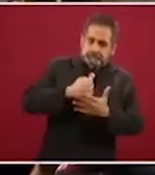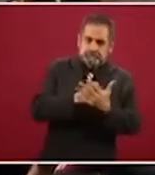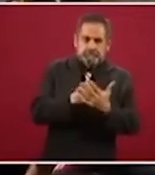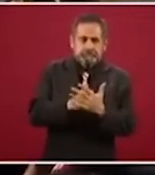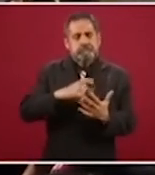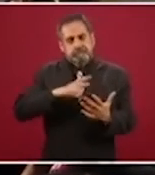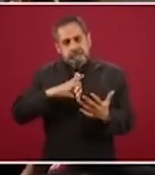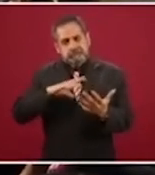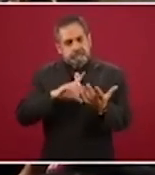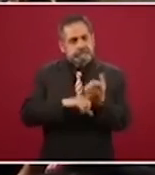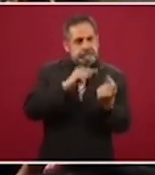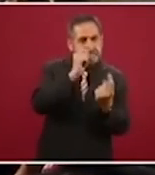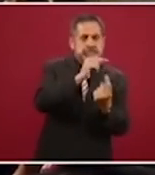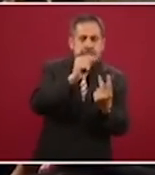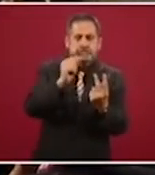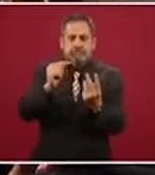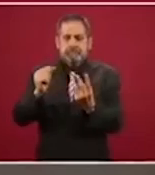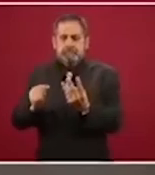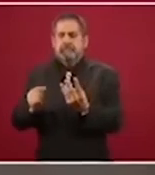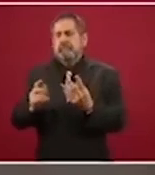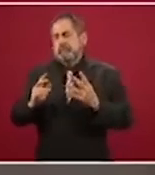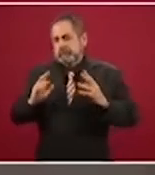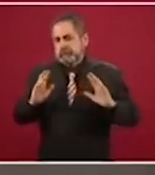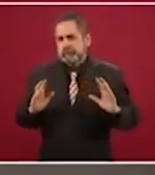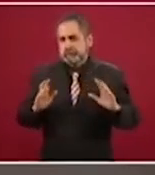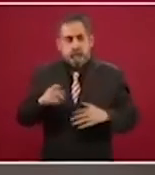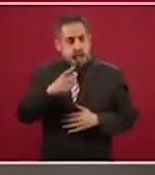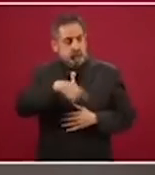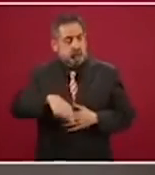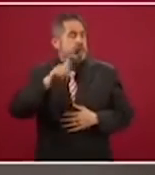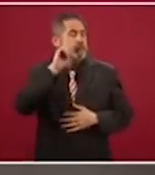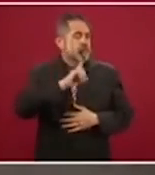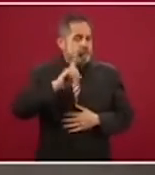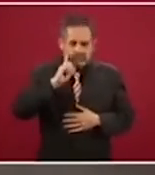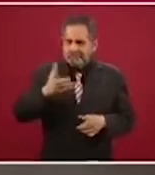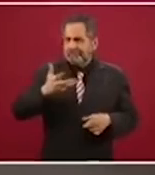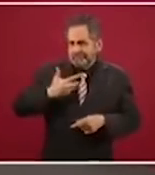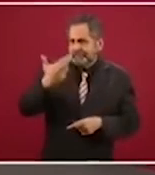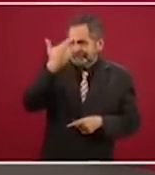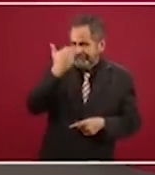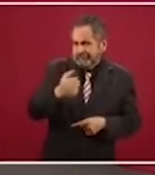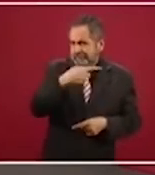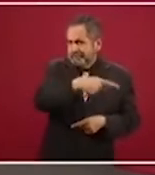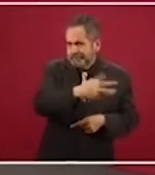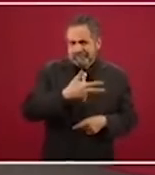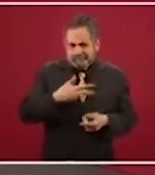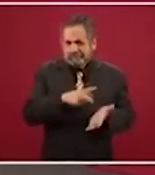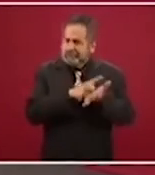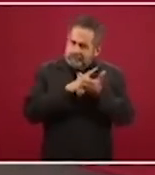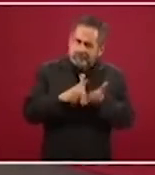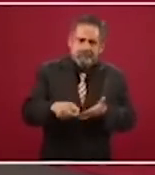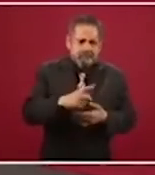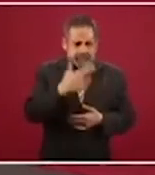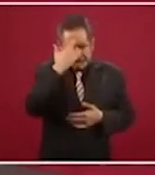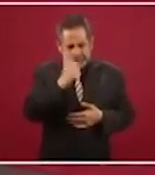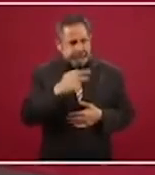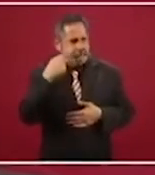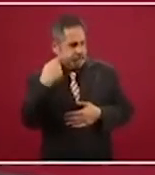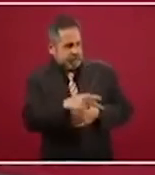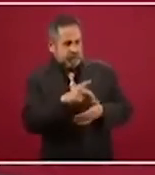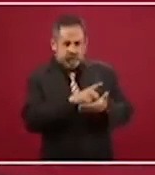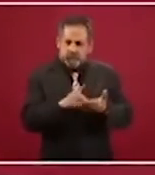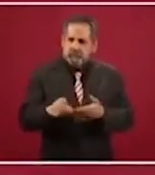Es un movimiento de mujeres que legítimamente luchan por sus